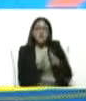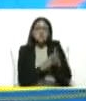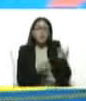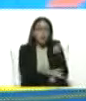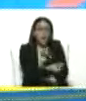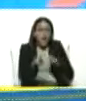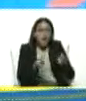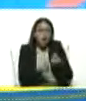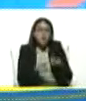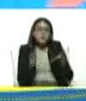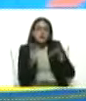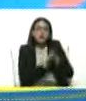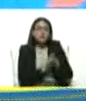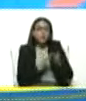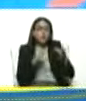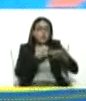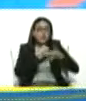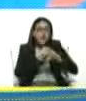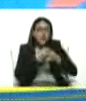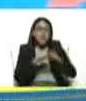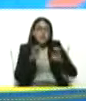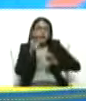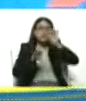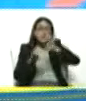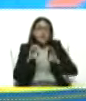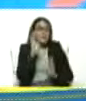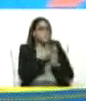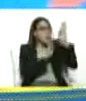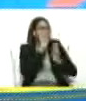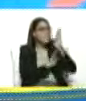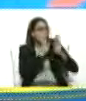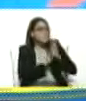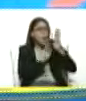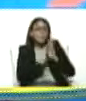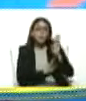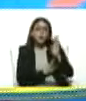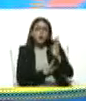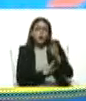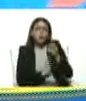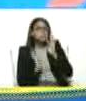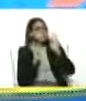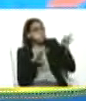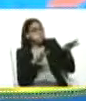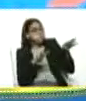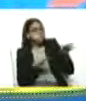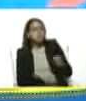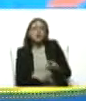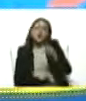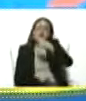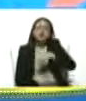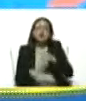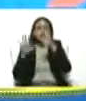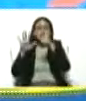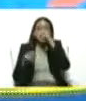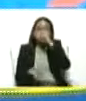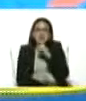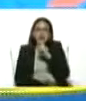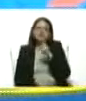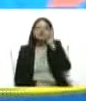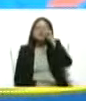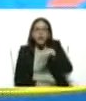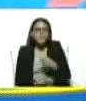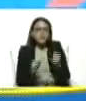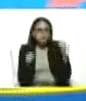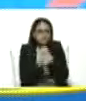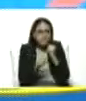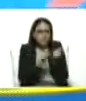productivo, científico y tecnológico del mundo, nosotros lo estamos logrando apenas en 6 años, en los años que están